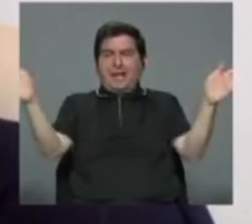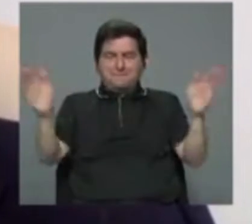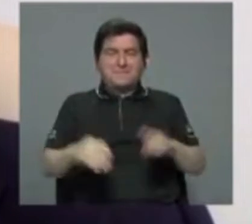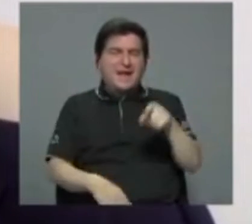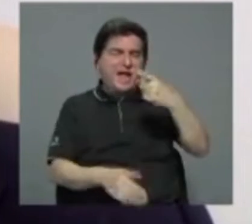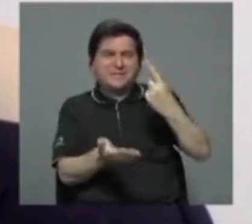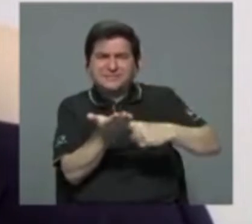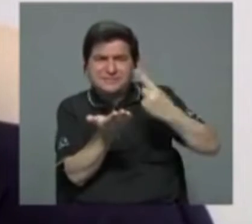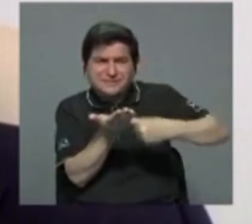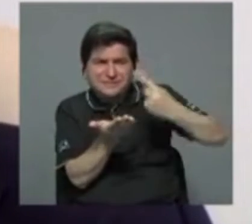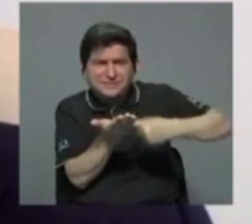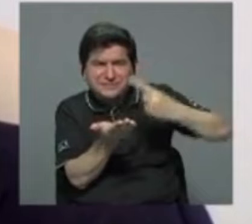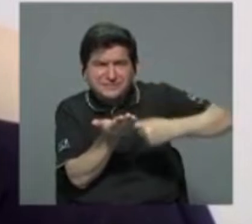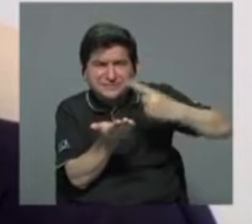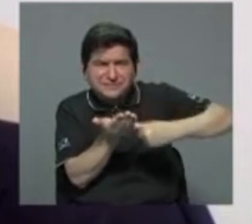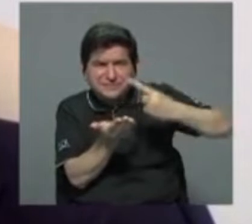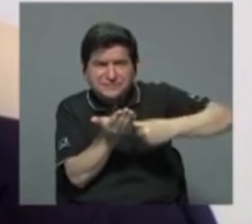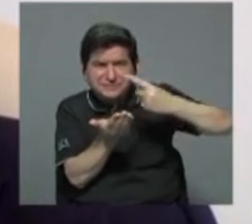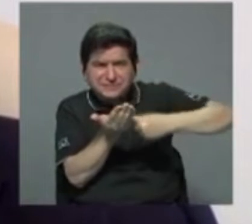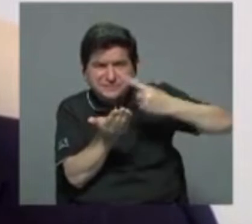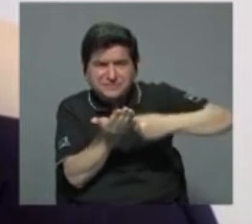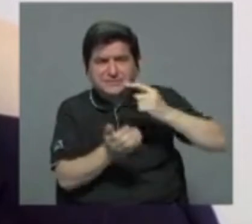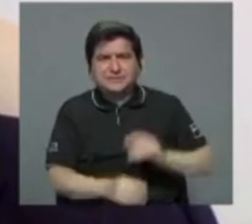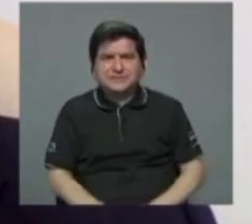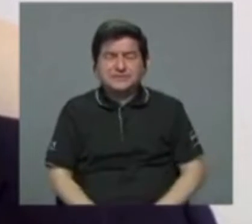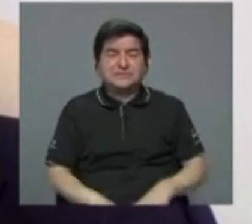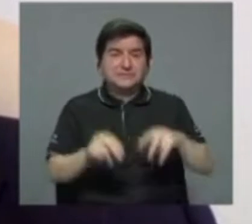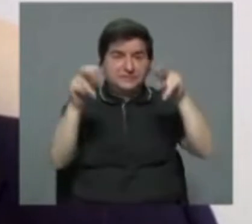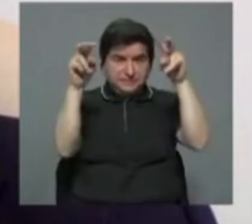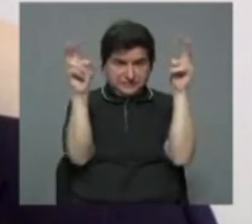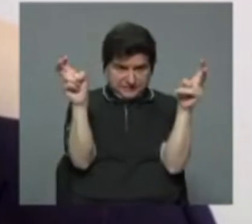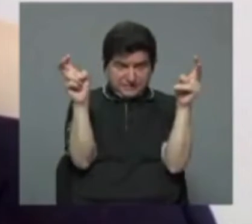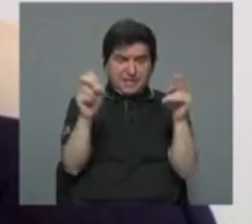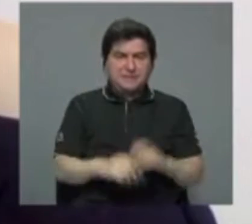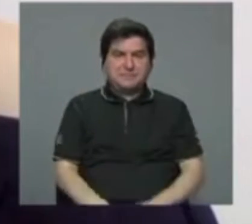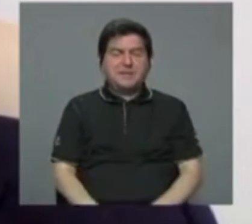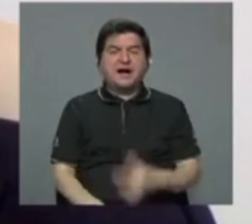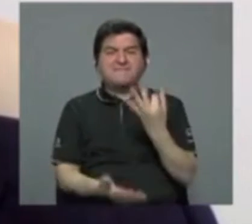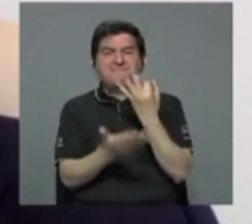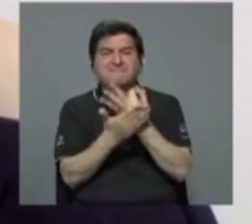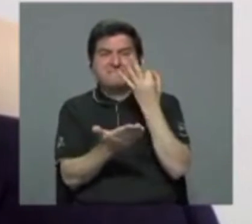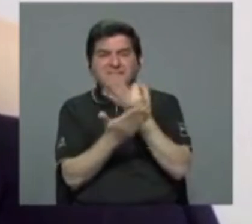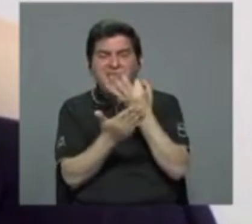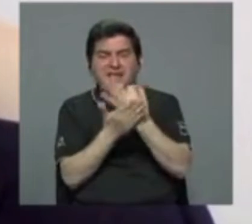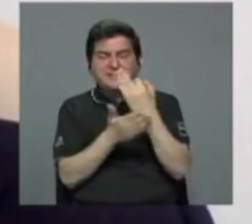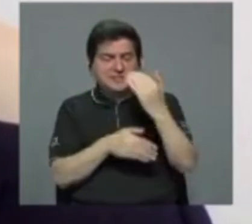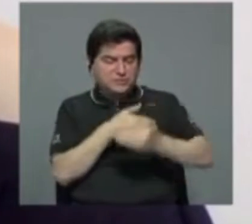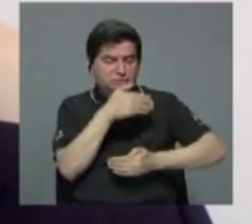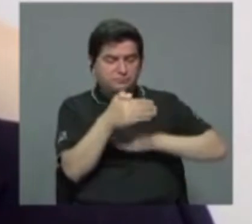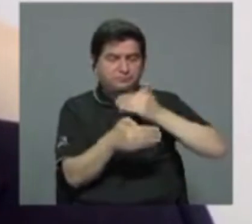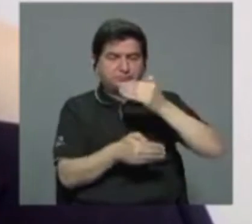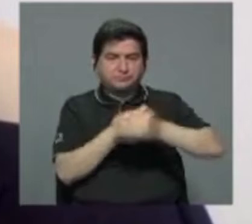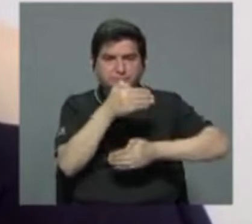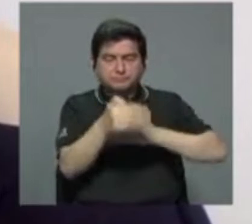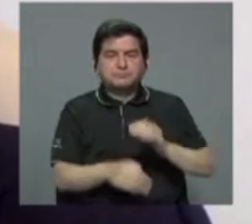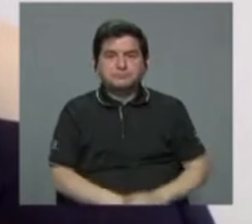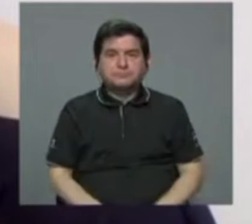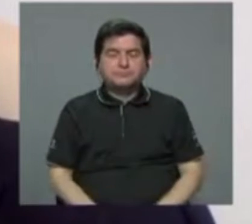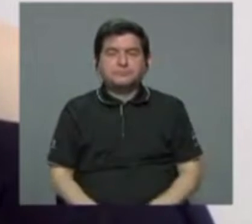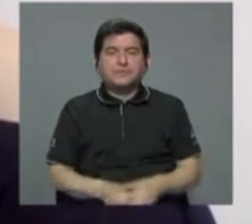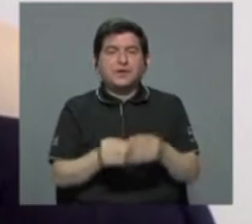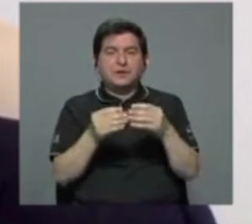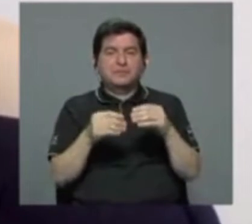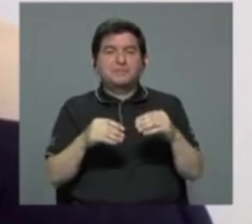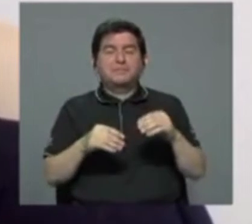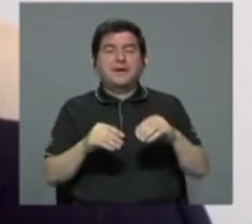está discutiendo el tema de la financiación de los procesos de generación